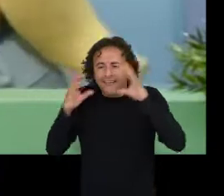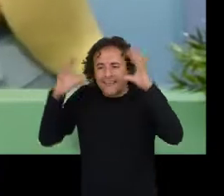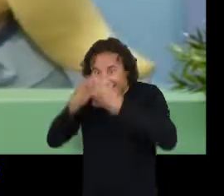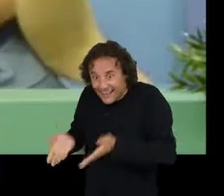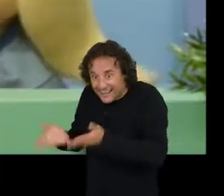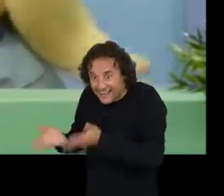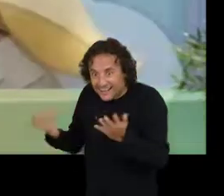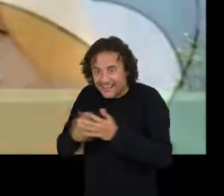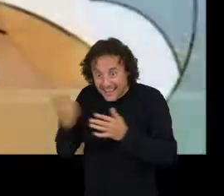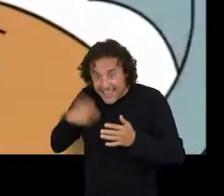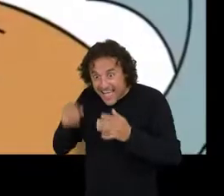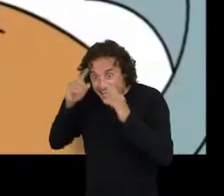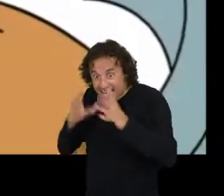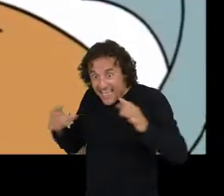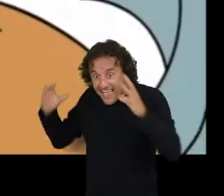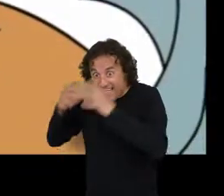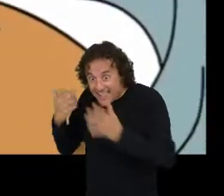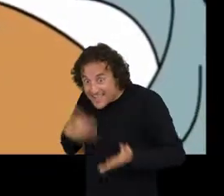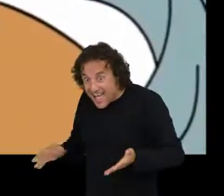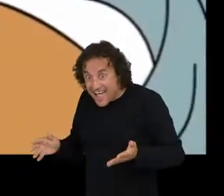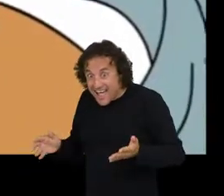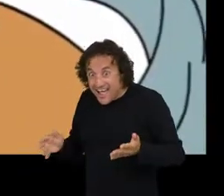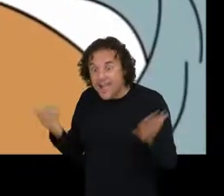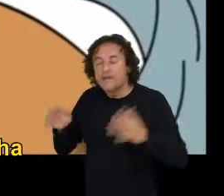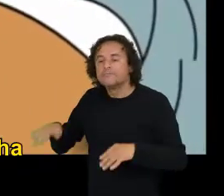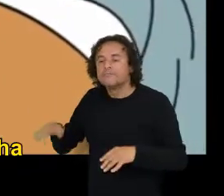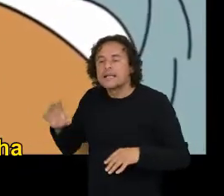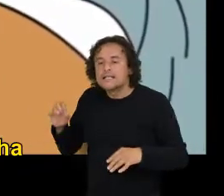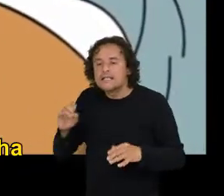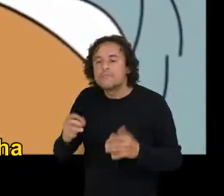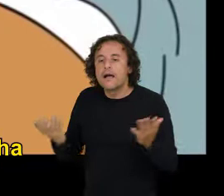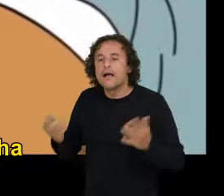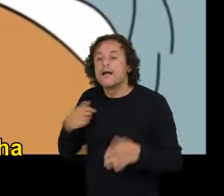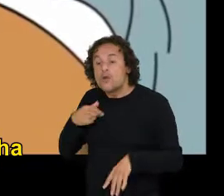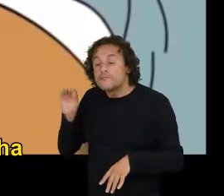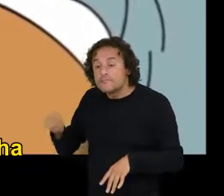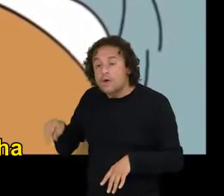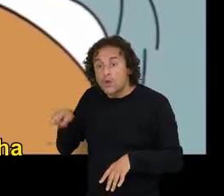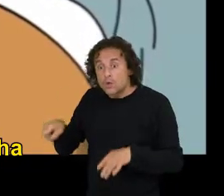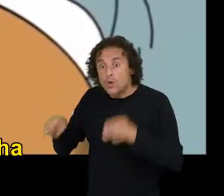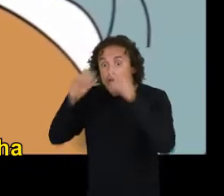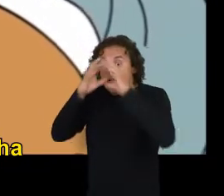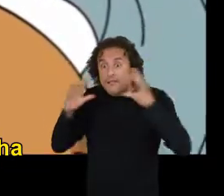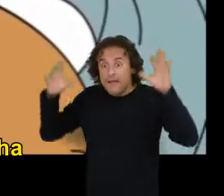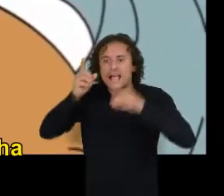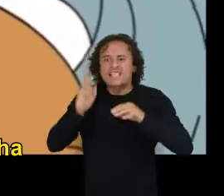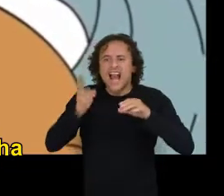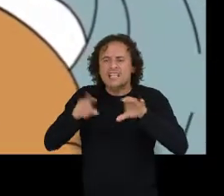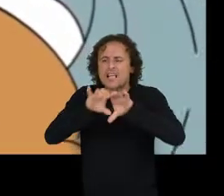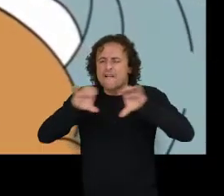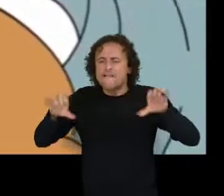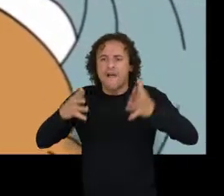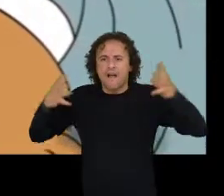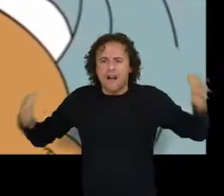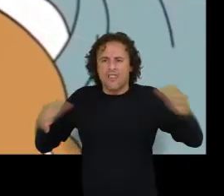Imagínache la salchicha, Chispa. Chispa, pregunteiche se imagínache la salchicha grandísima, gordísima, riquísima.